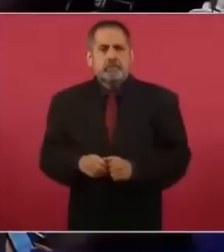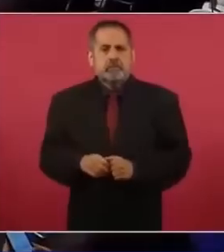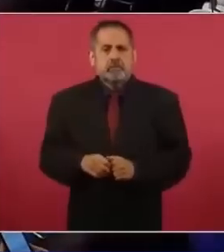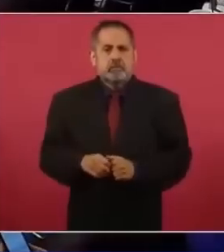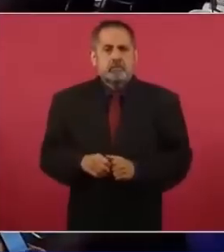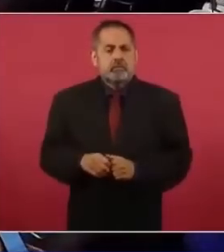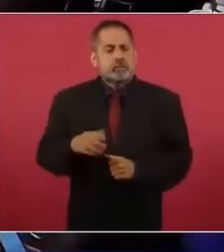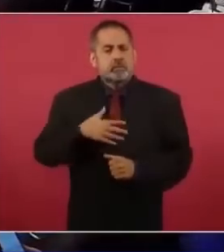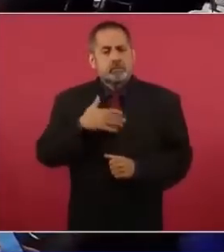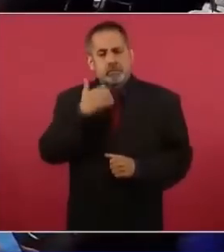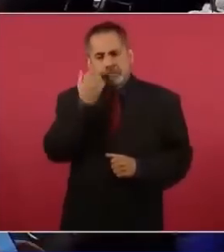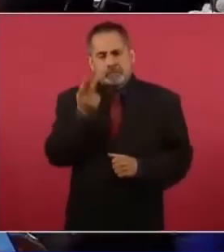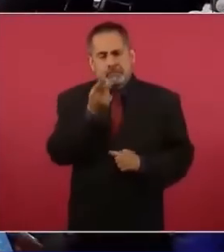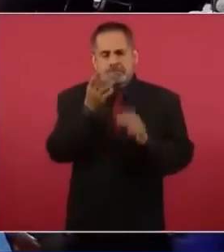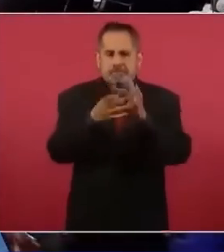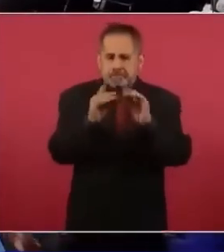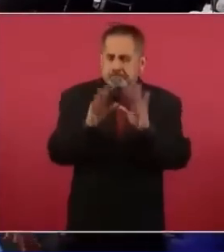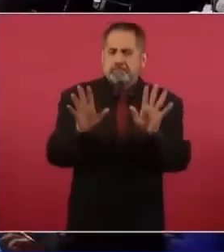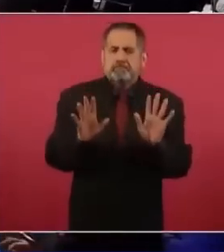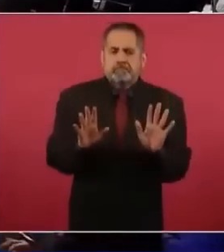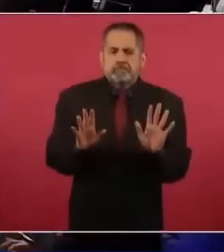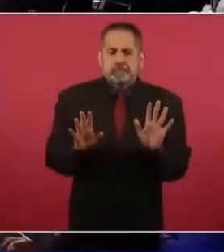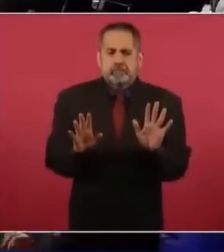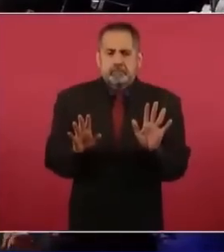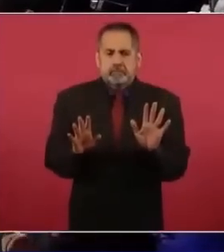Quisiera hacer una aclaración primero porque